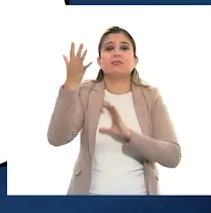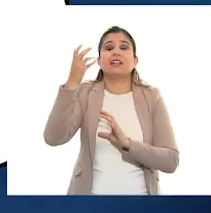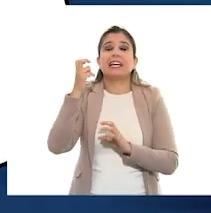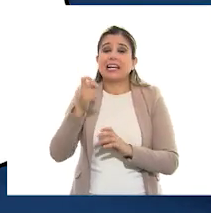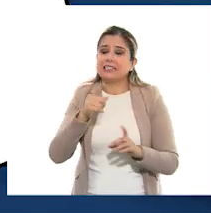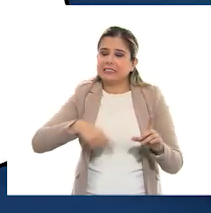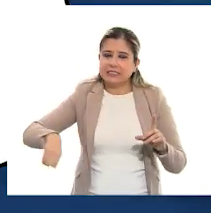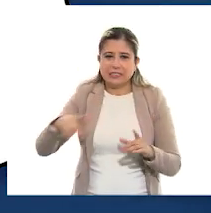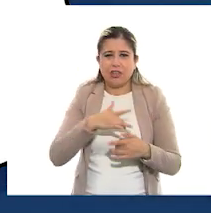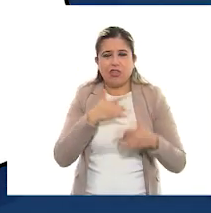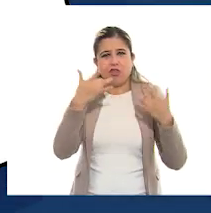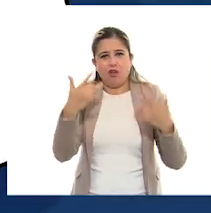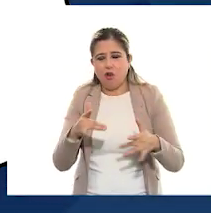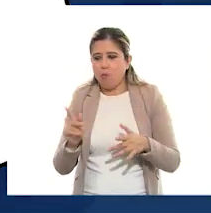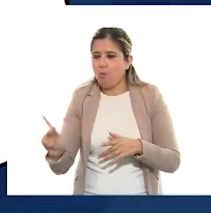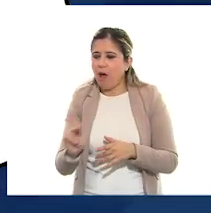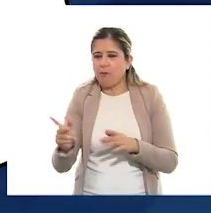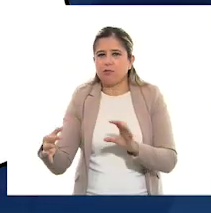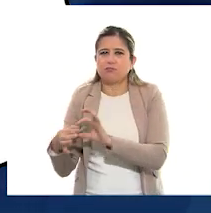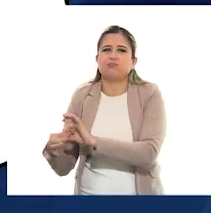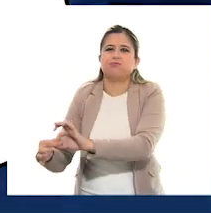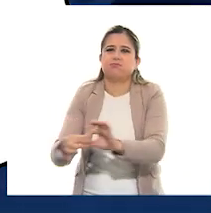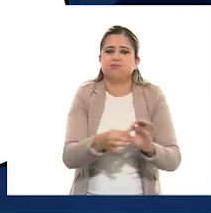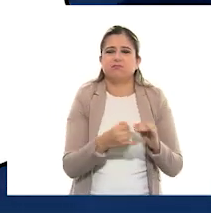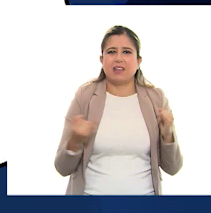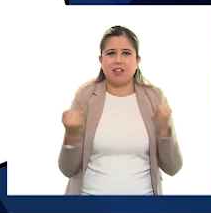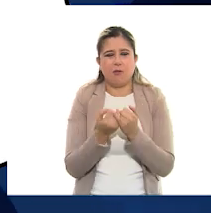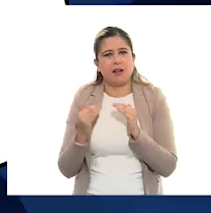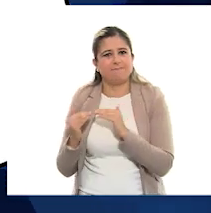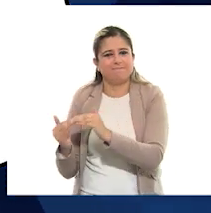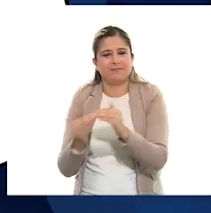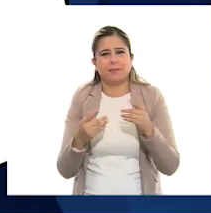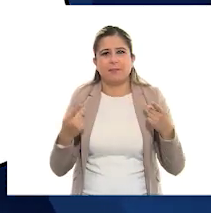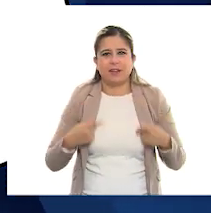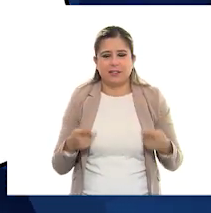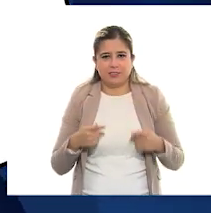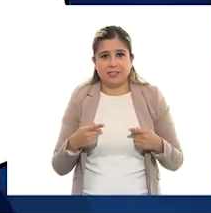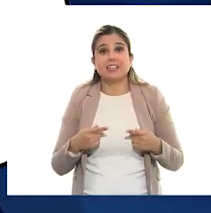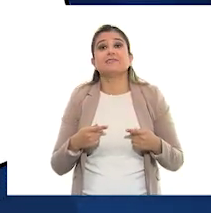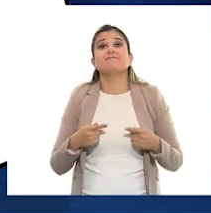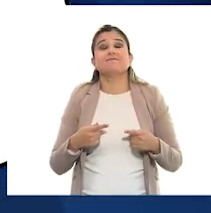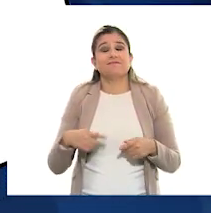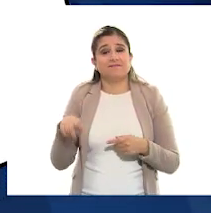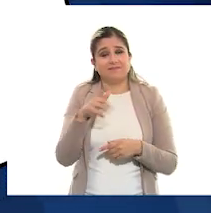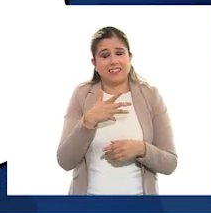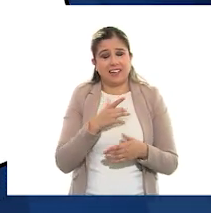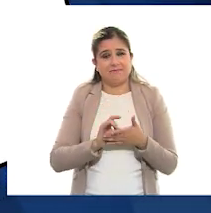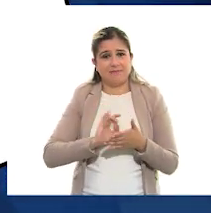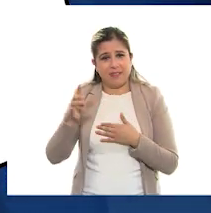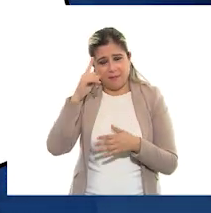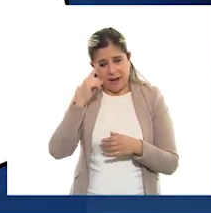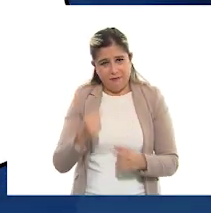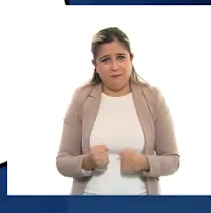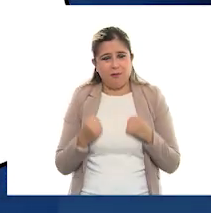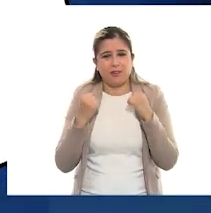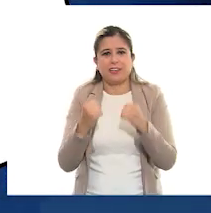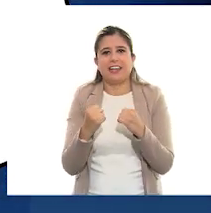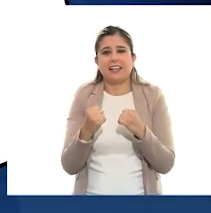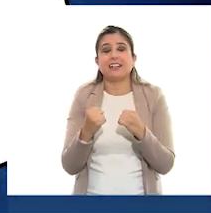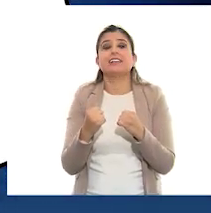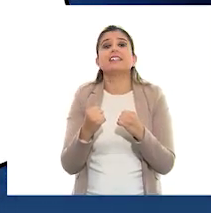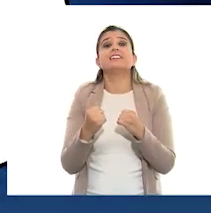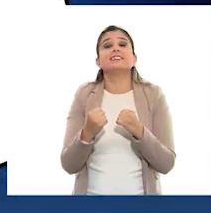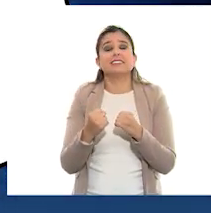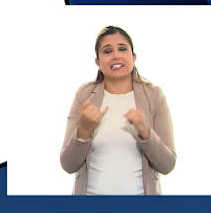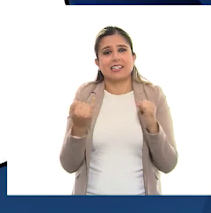y tanto el dolor como la alegría son iguales en todos los seres humanos. Hay que enviarles un mensaje de fortaleza y desde